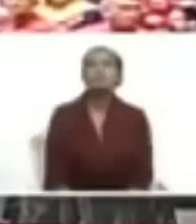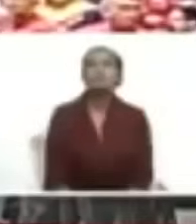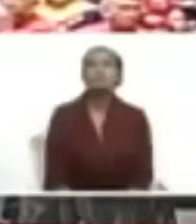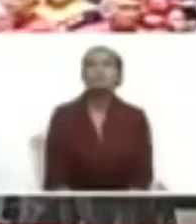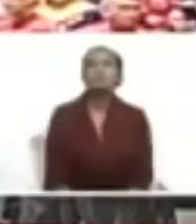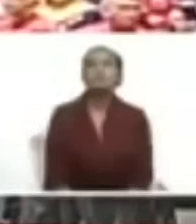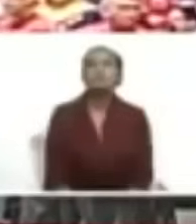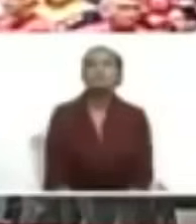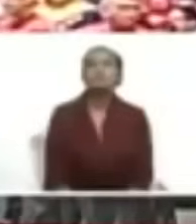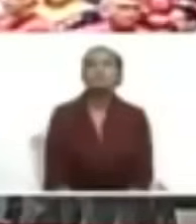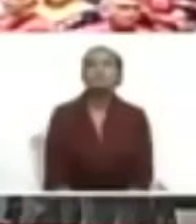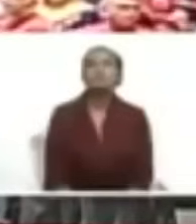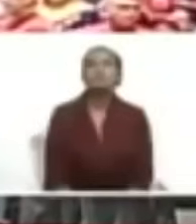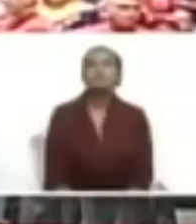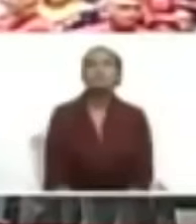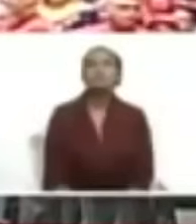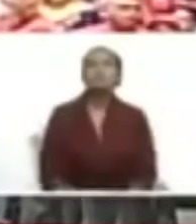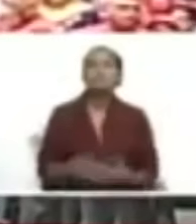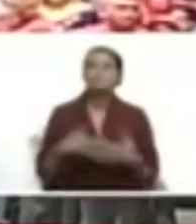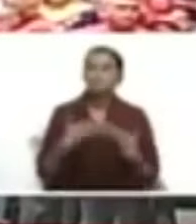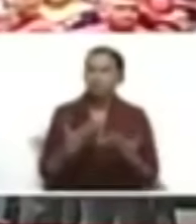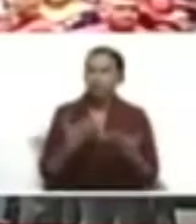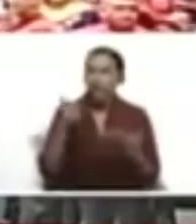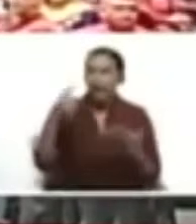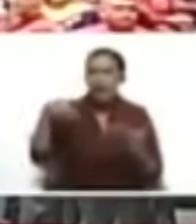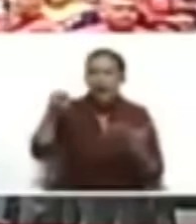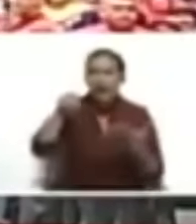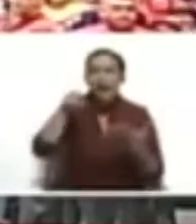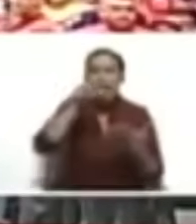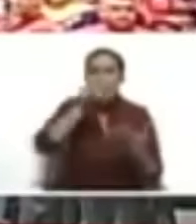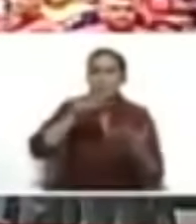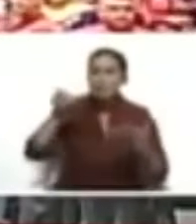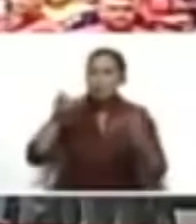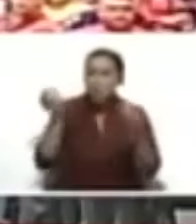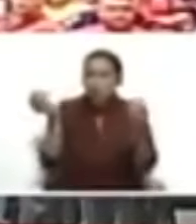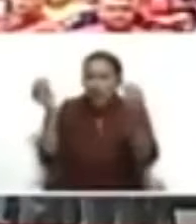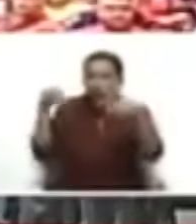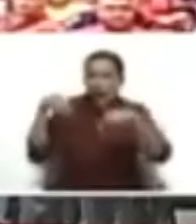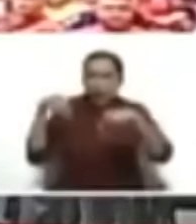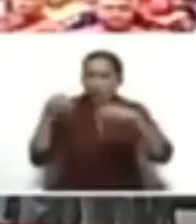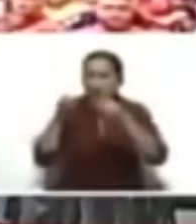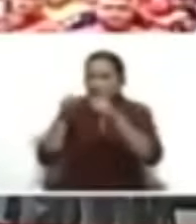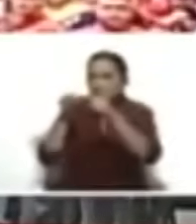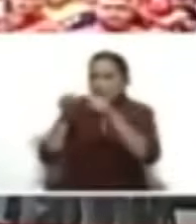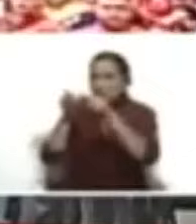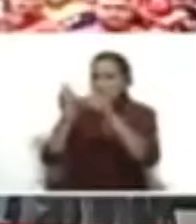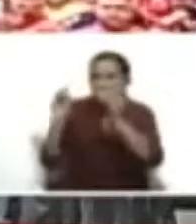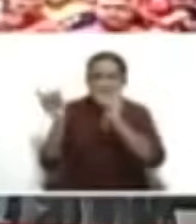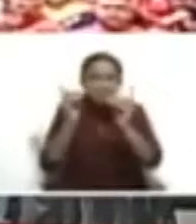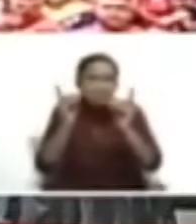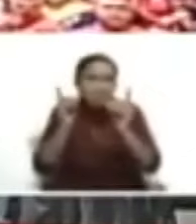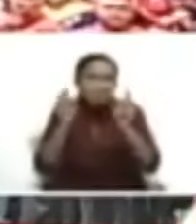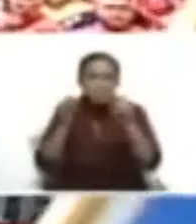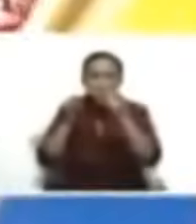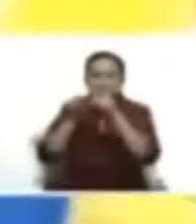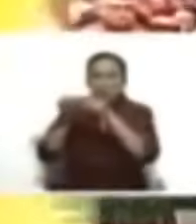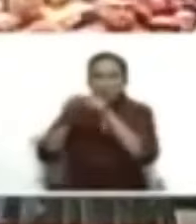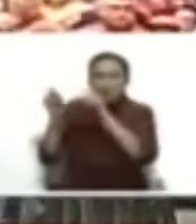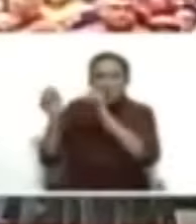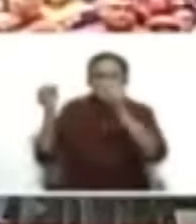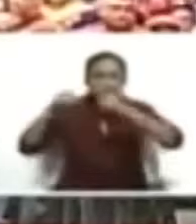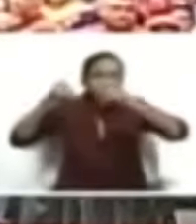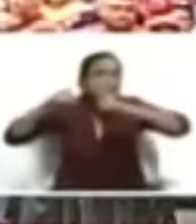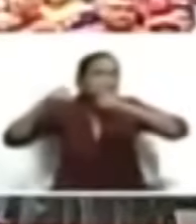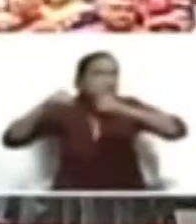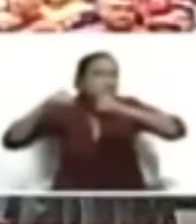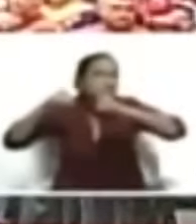¿Qué tal a todos? Se sigue hablando, señores, de que quedan 24 horas, señores. Solo quedan 24 horas para que Nicolás Maduro tome una decisión, señores, forzada, la cual